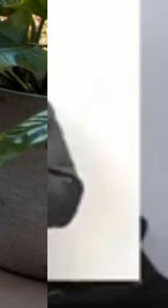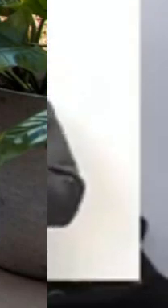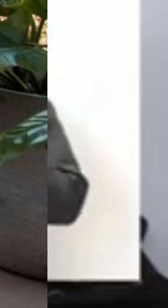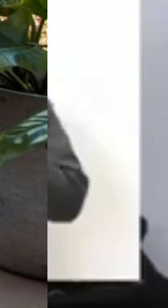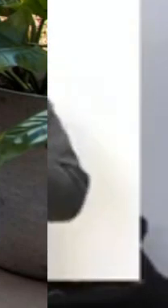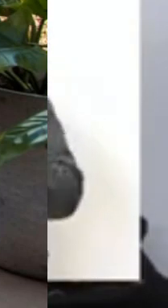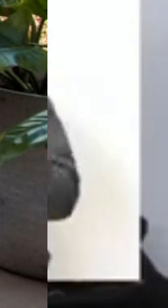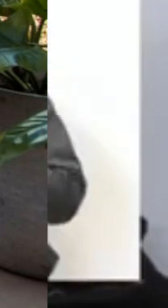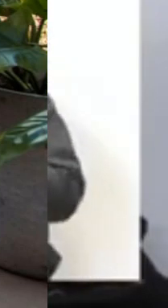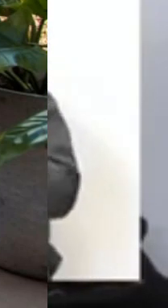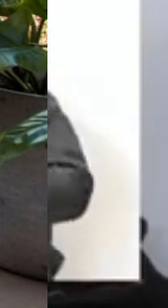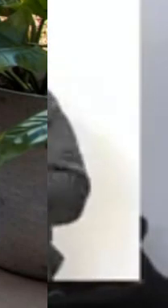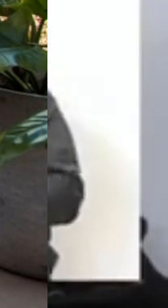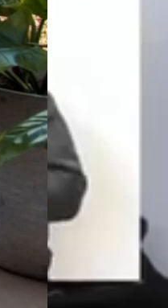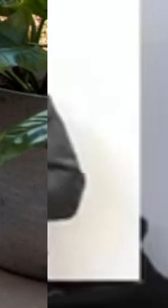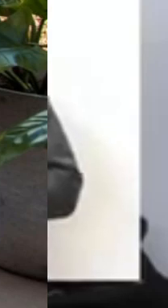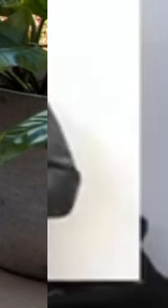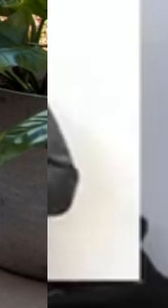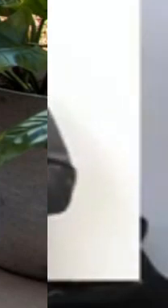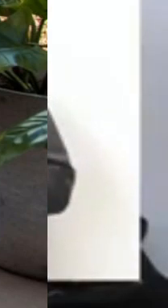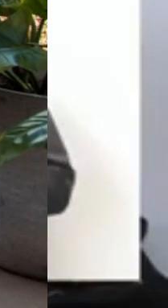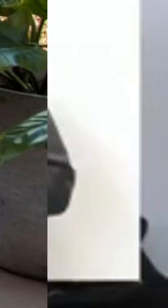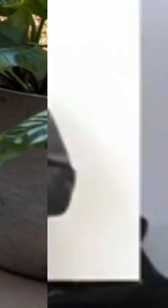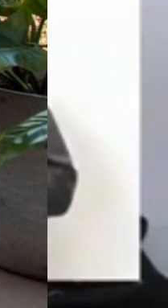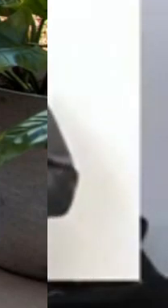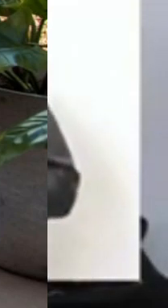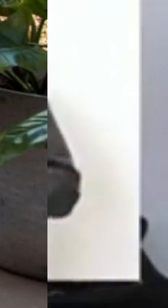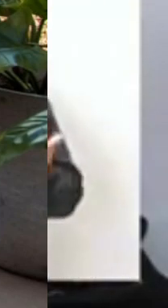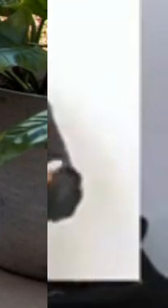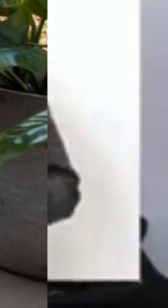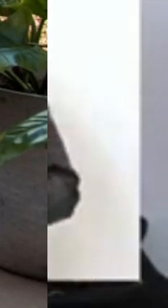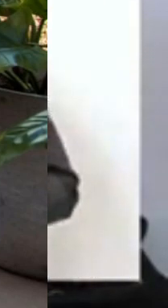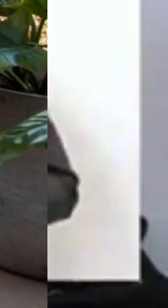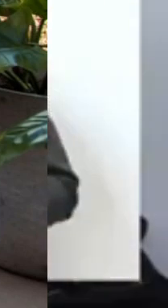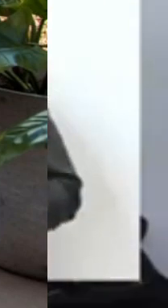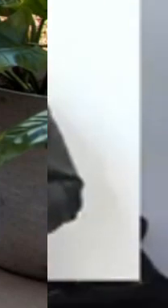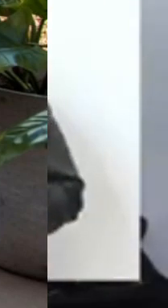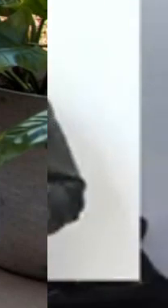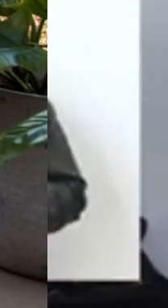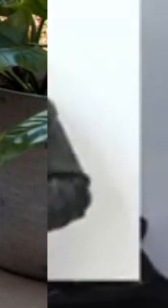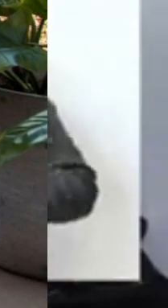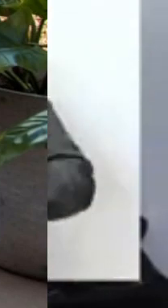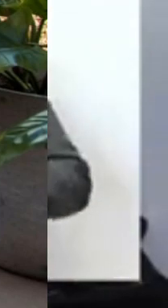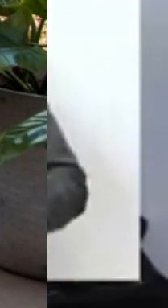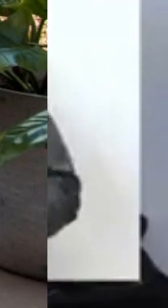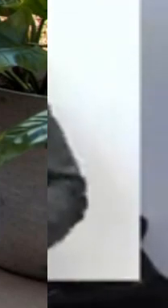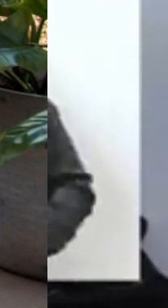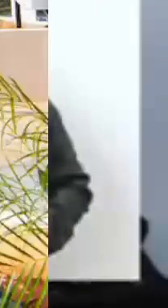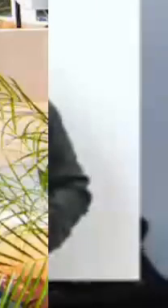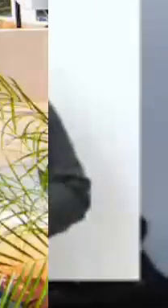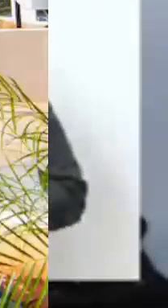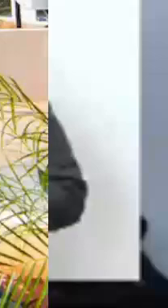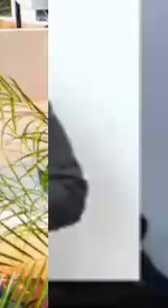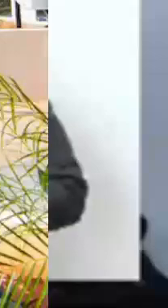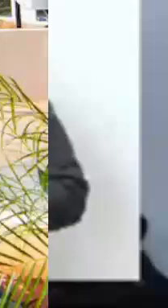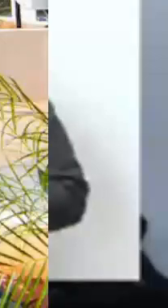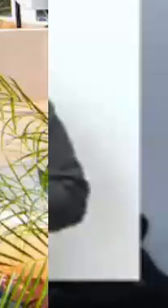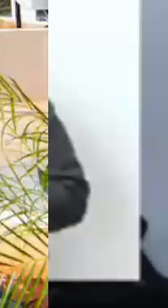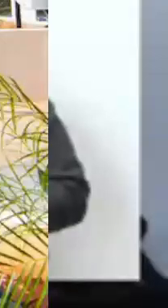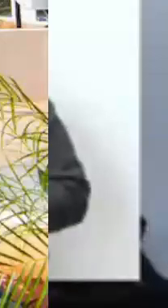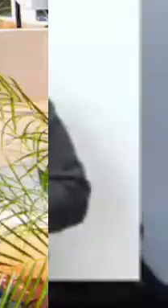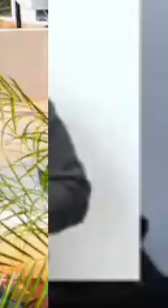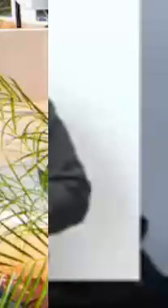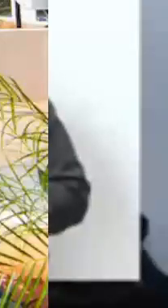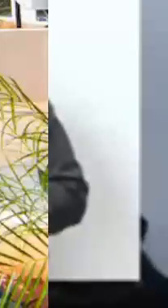30 habitaciones con una inversión de 30 millones de pesos y la generación de 100 empleos directos e indirectos. El Hotel Way,